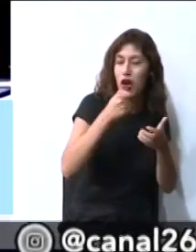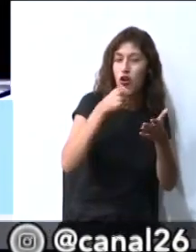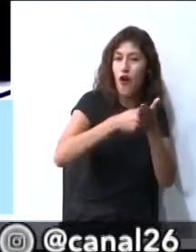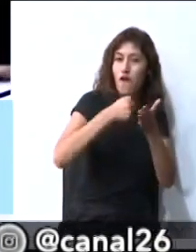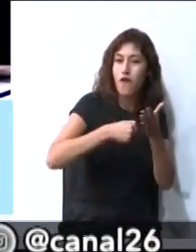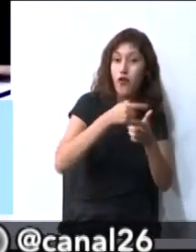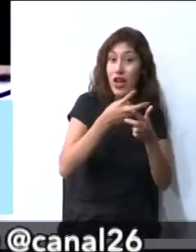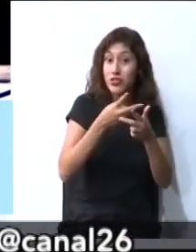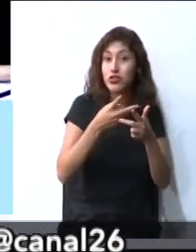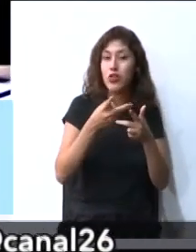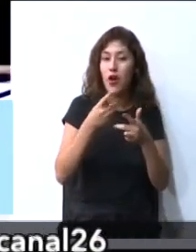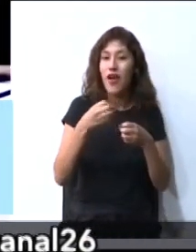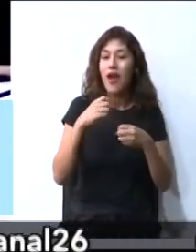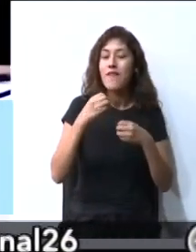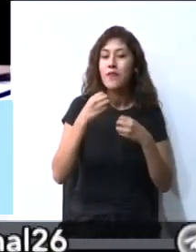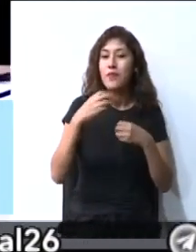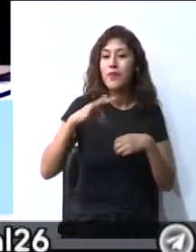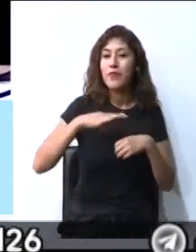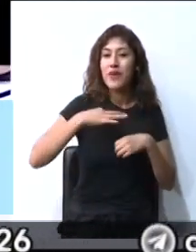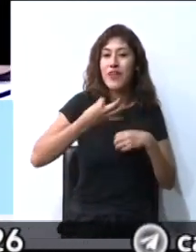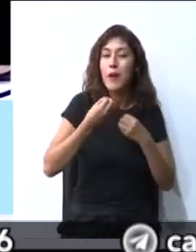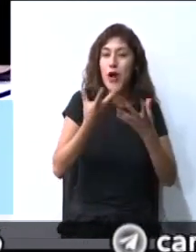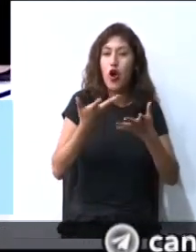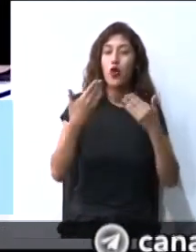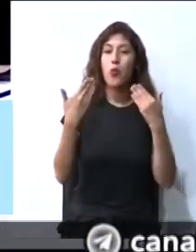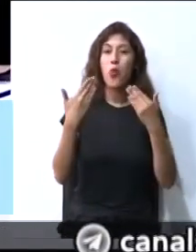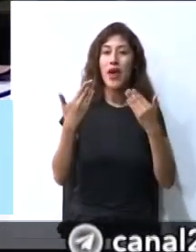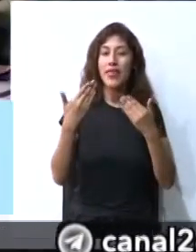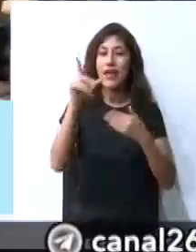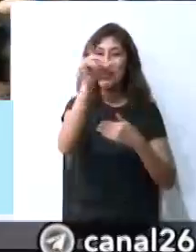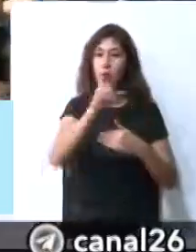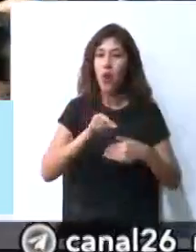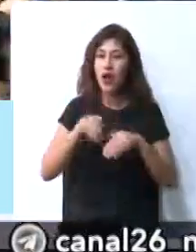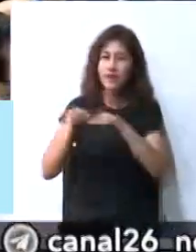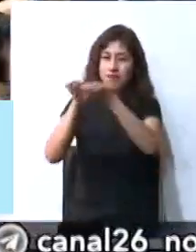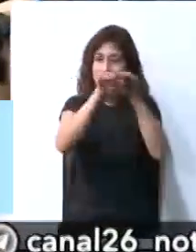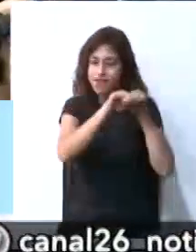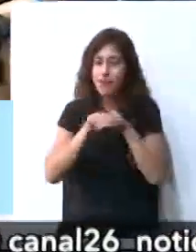puede vivir mejor y lo vamos a lograr en todo el país.